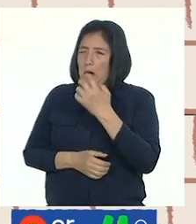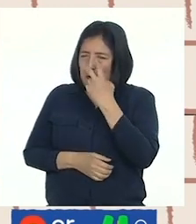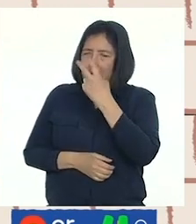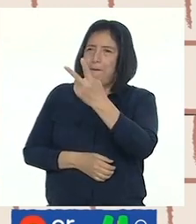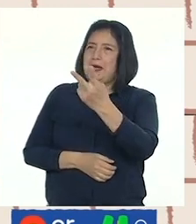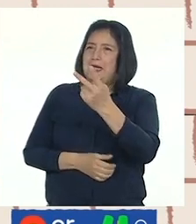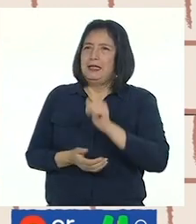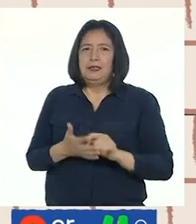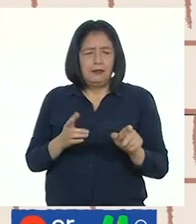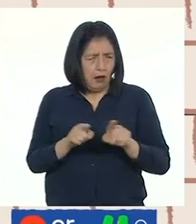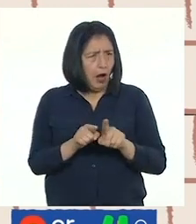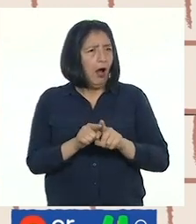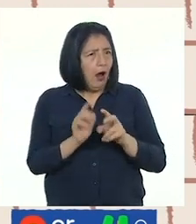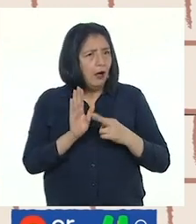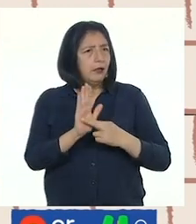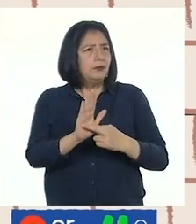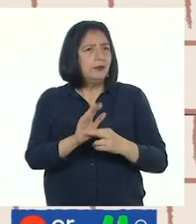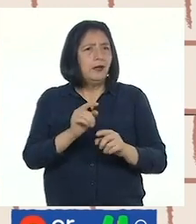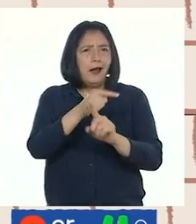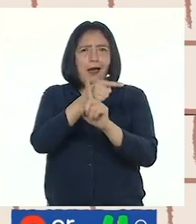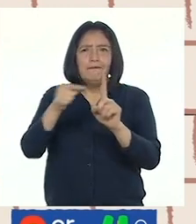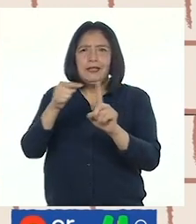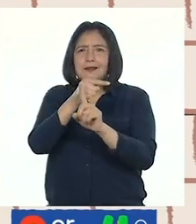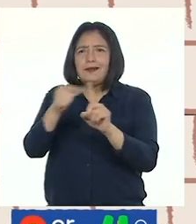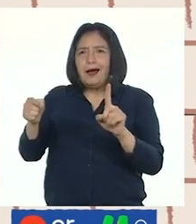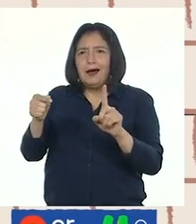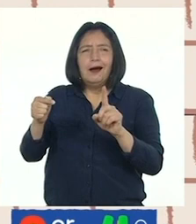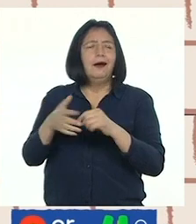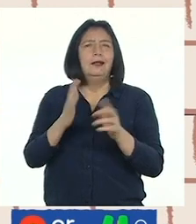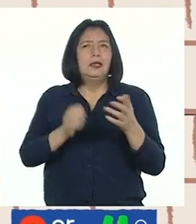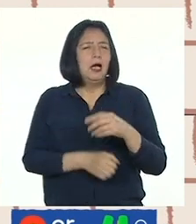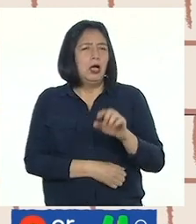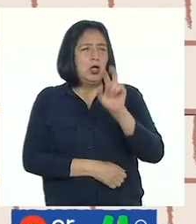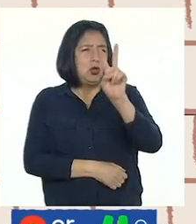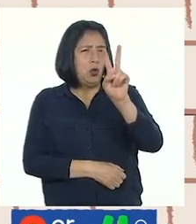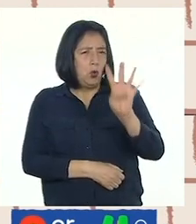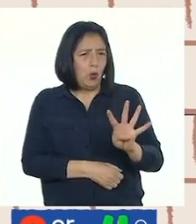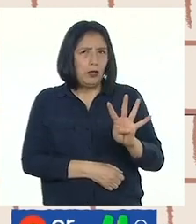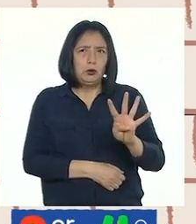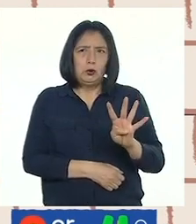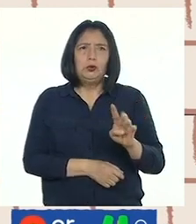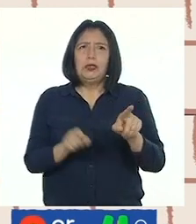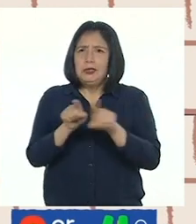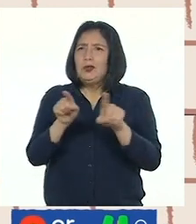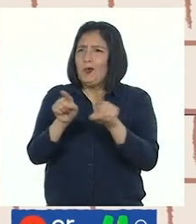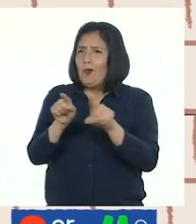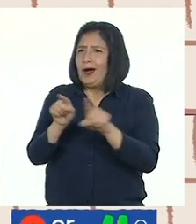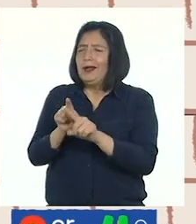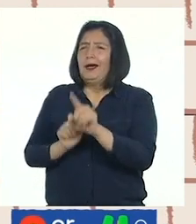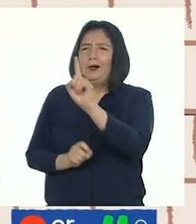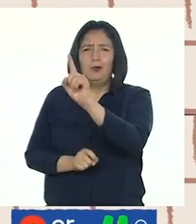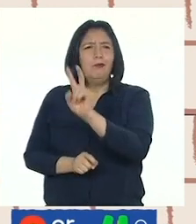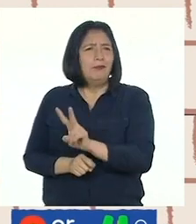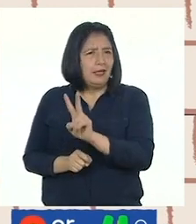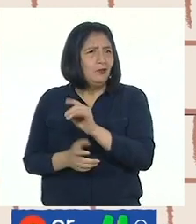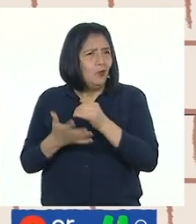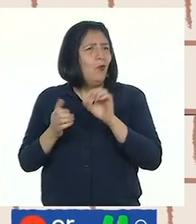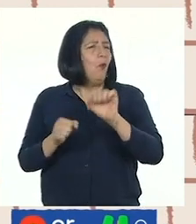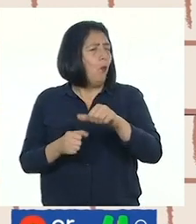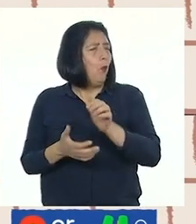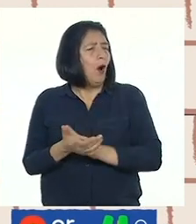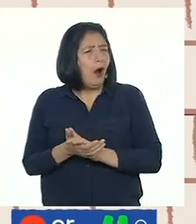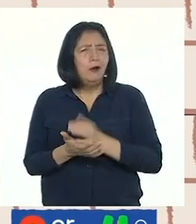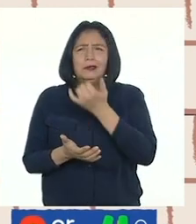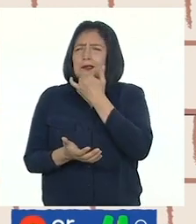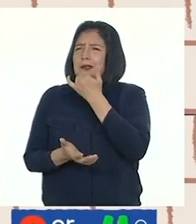¡Miren! Esto también representa la mitad del pastel. Dos cuartos son también la mitad del pastel. Ahora,